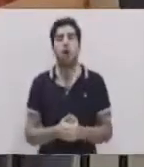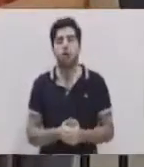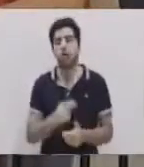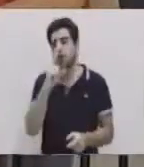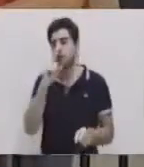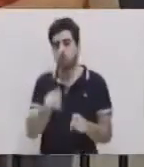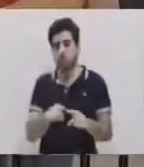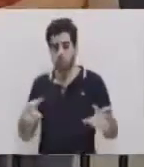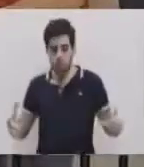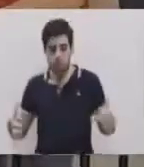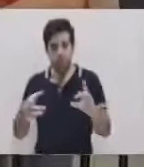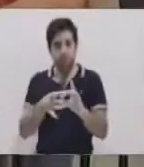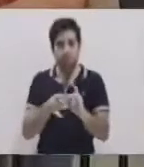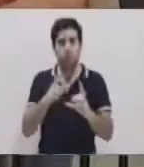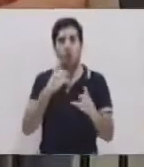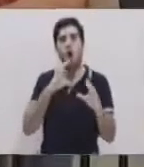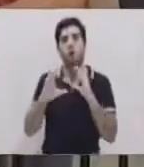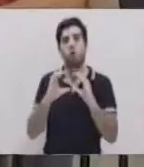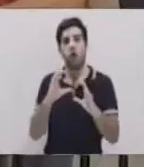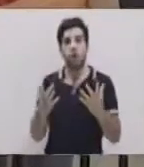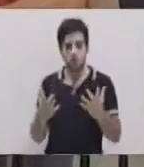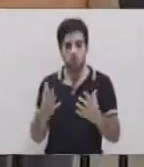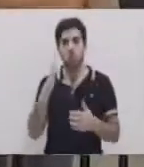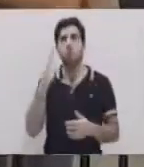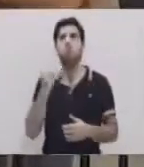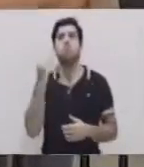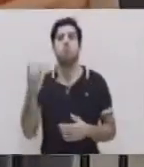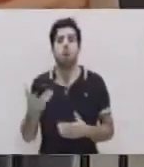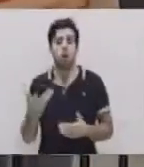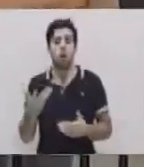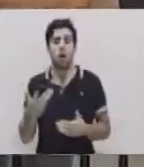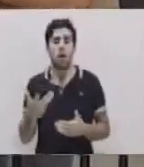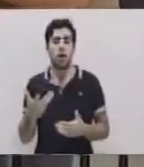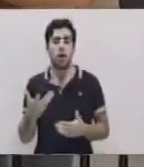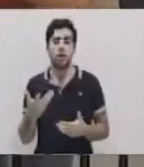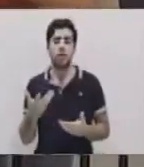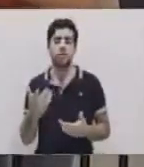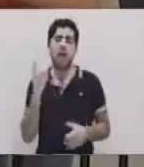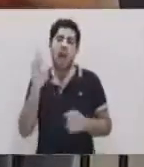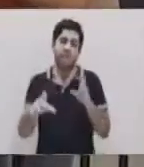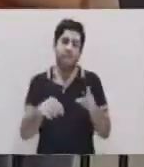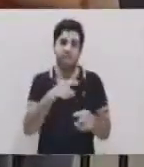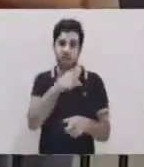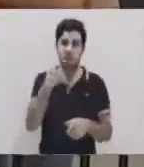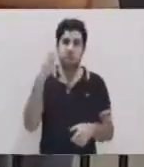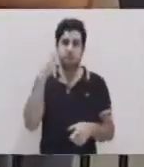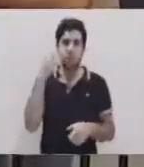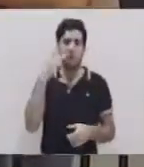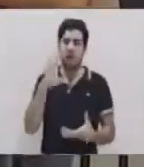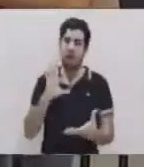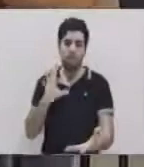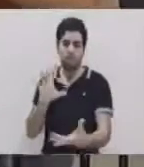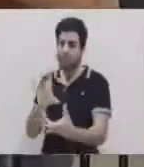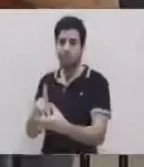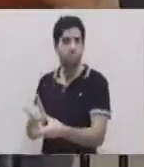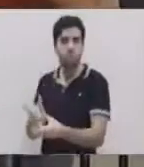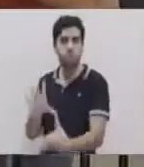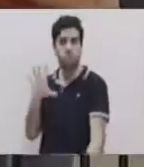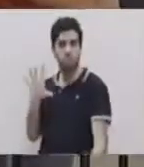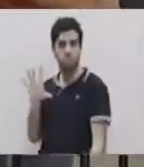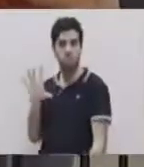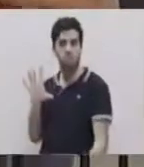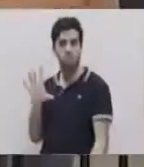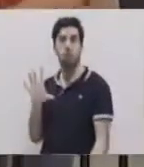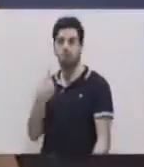mano la comunicación? Porque pues usted mencionaba el que los padres e hijos estén conectados, ¿verdad? Y creo que pues una